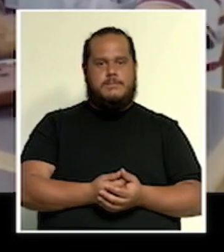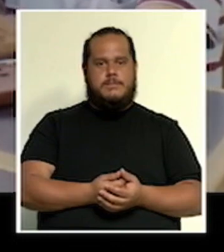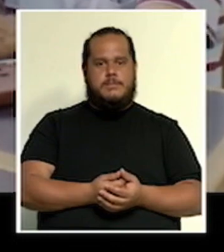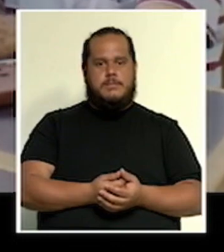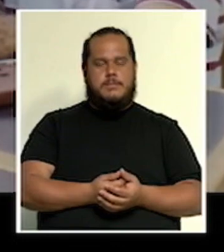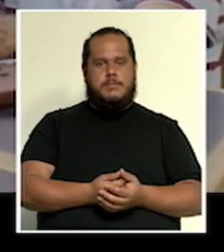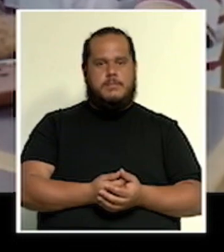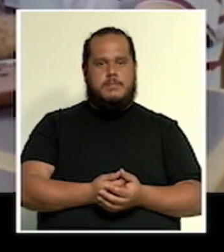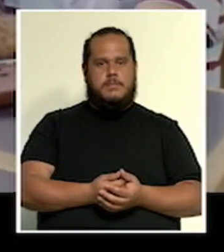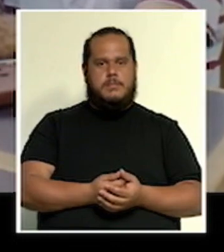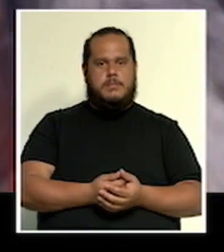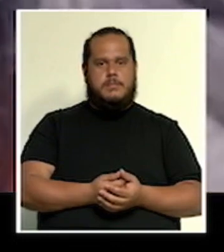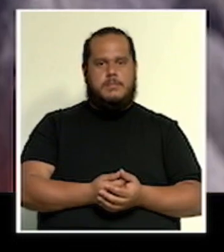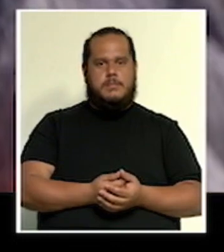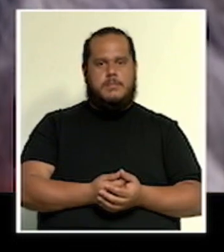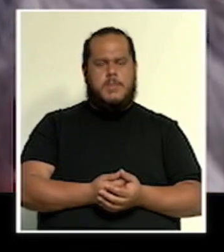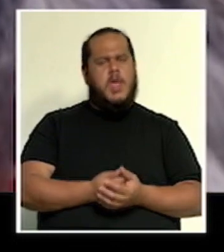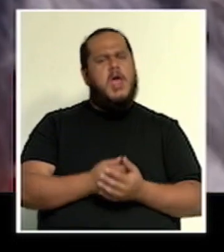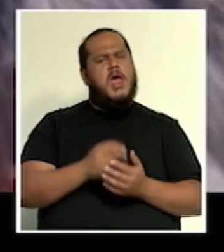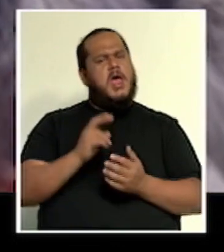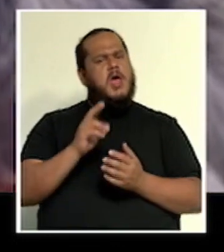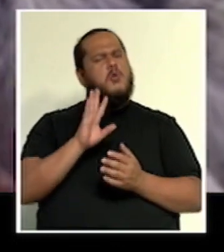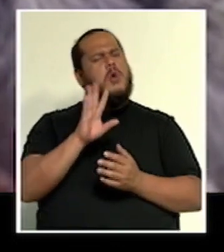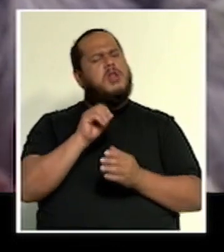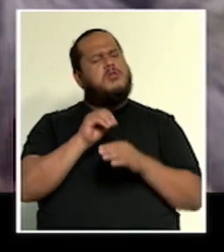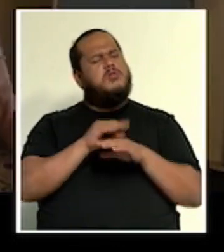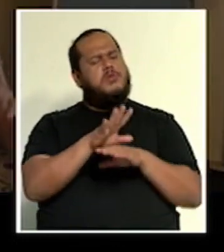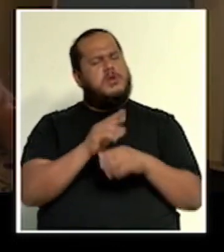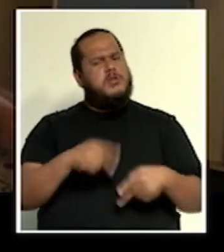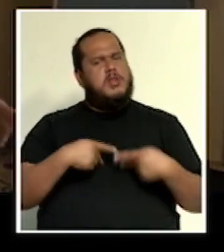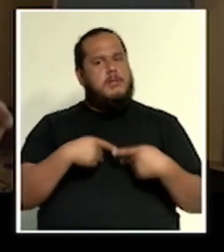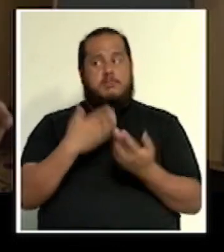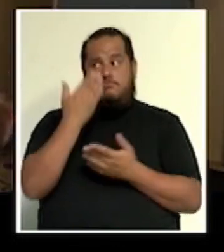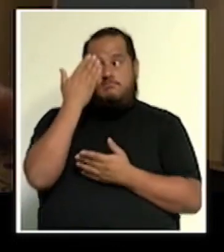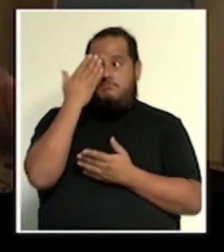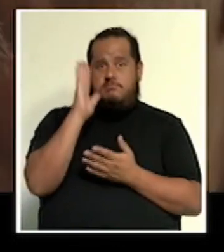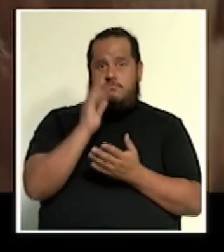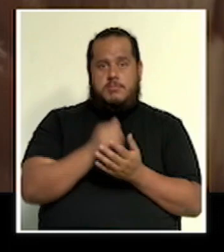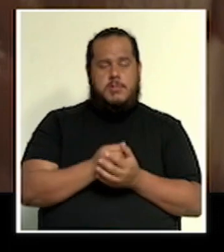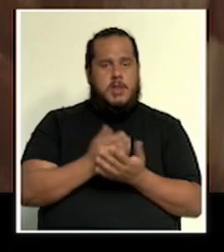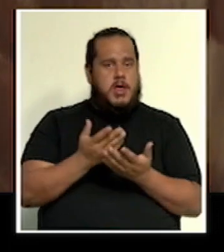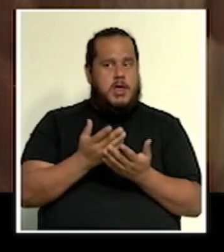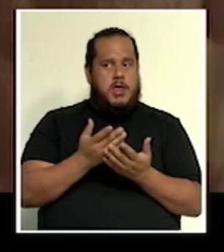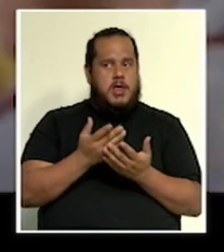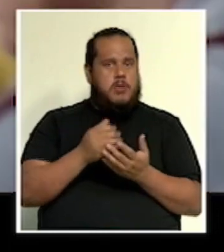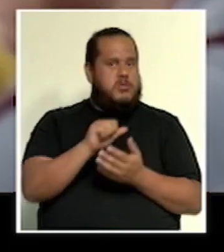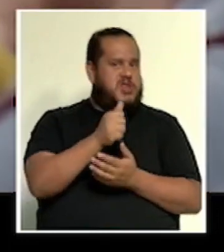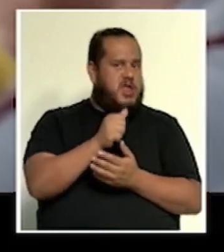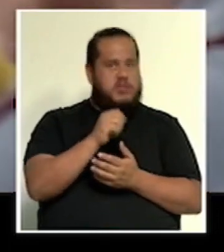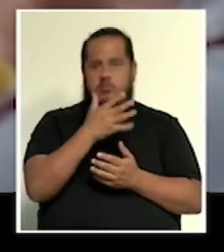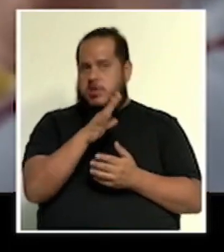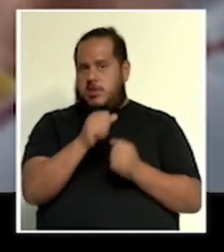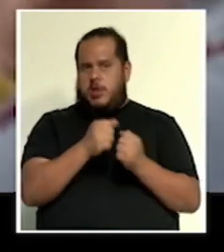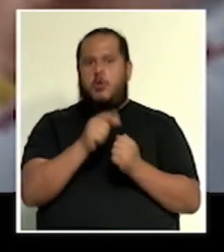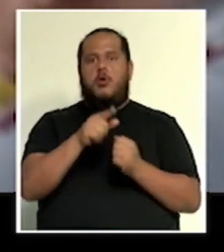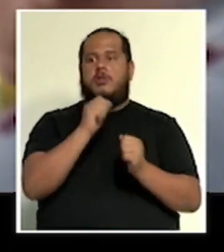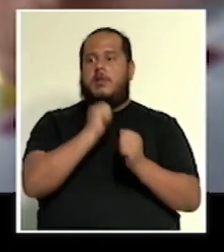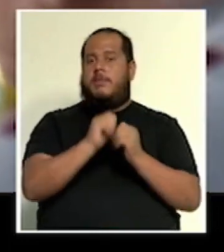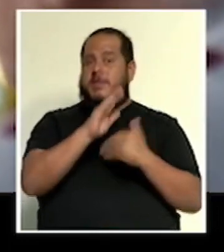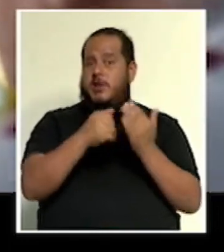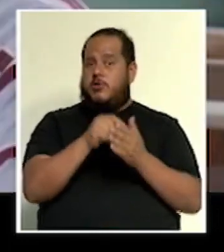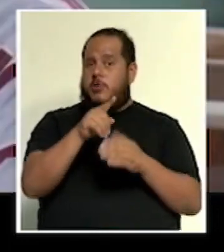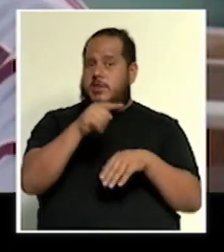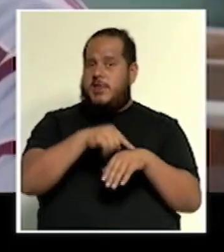Víctor, ¿cuál es tu proyección de vida? No sé. Unos 10 o 15 años. Usted se va a pasar todo ese tiempo